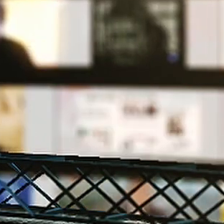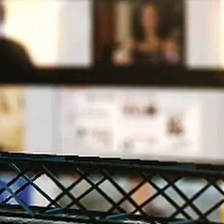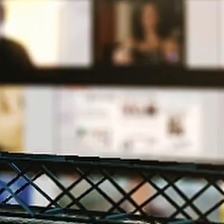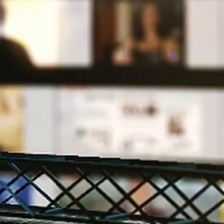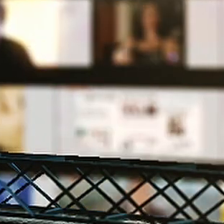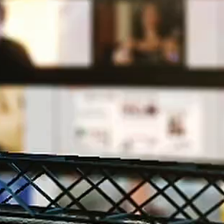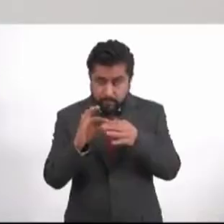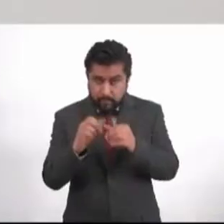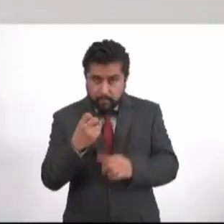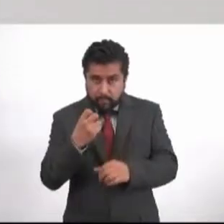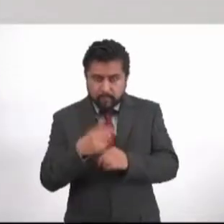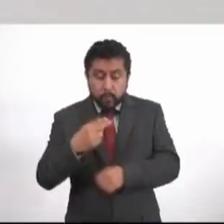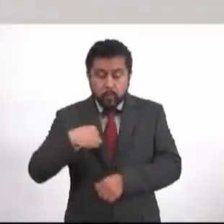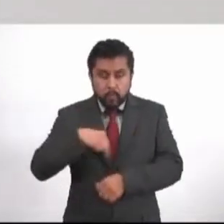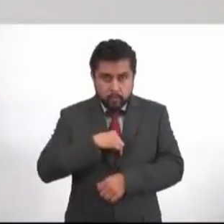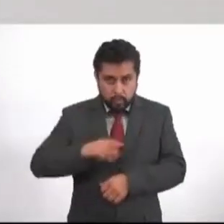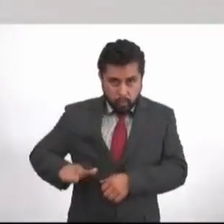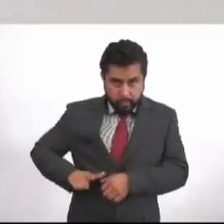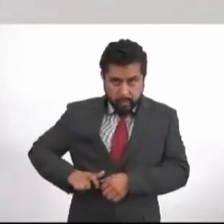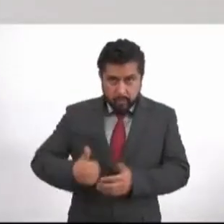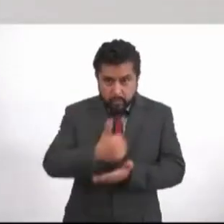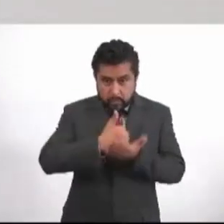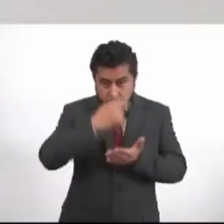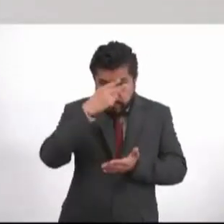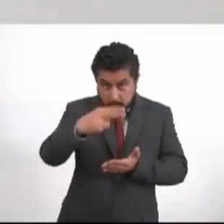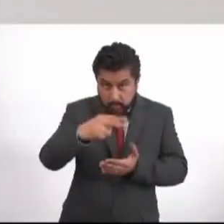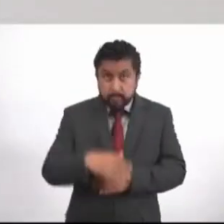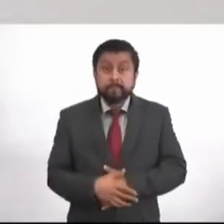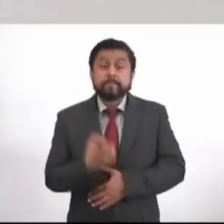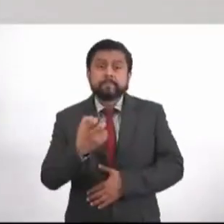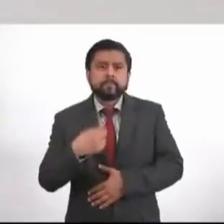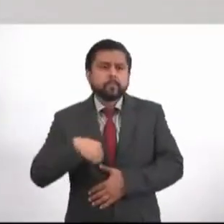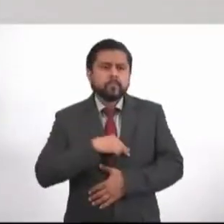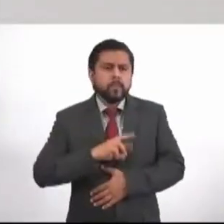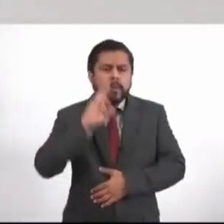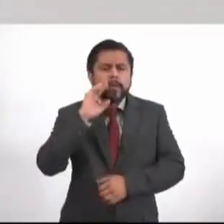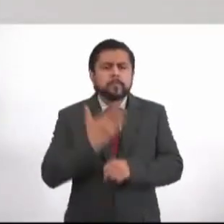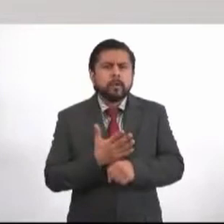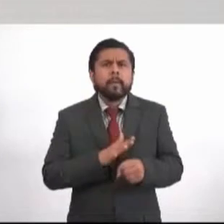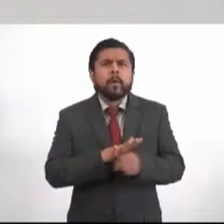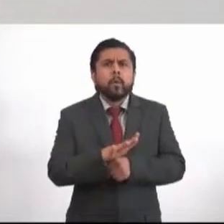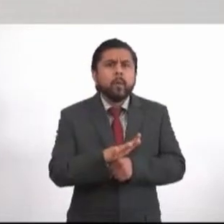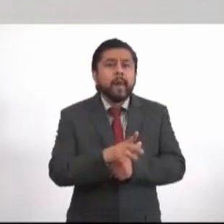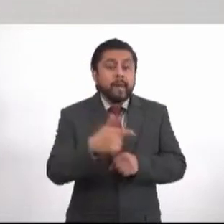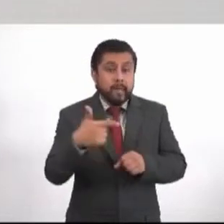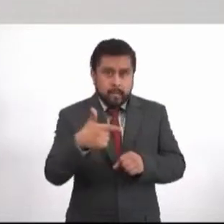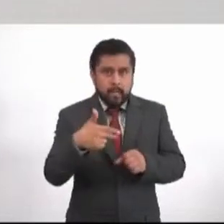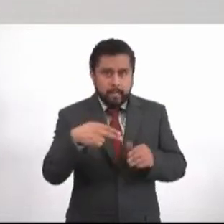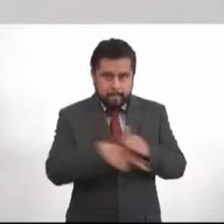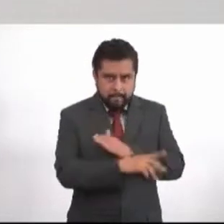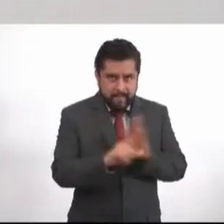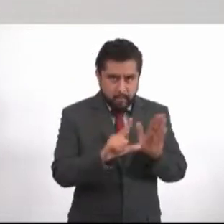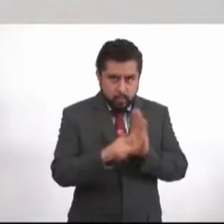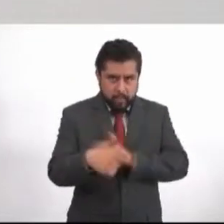ella respondió lo siguiente. Nosotros como gobierno de la ciudad, evidentemente, nuestra responsabilidad es echar a andar la línea 12. A